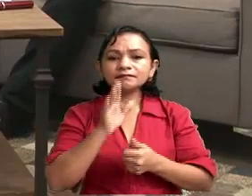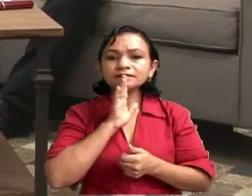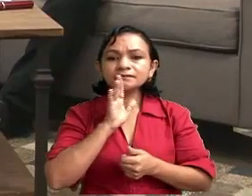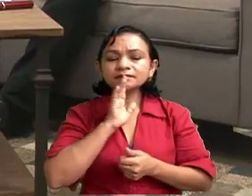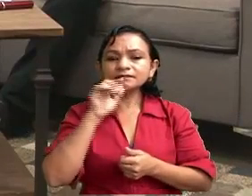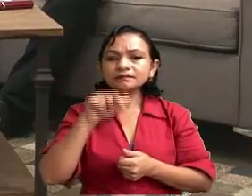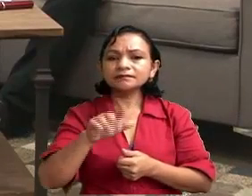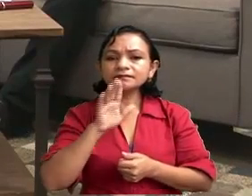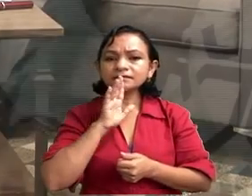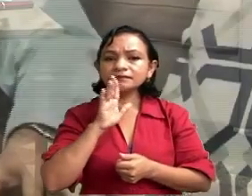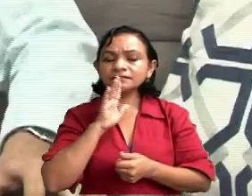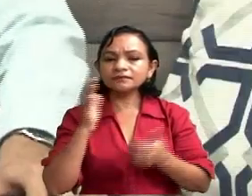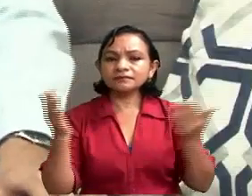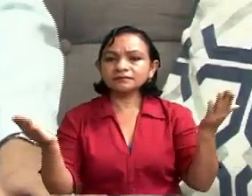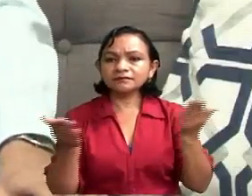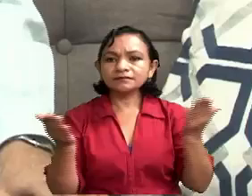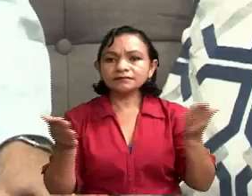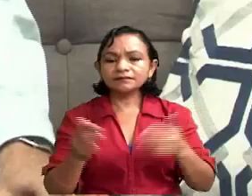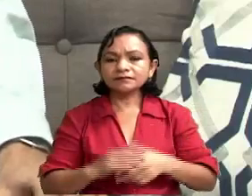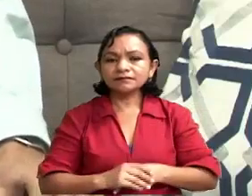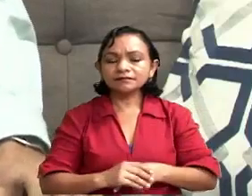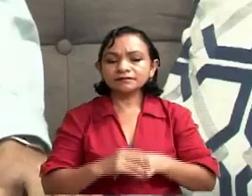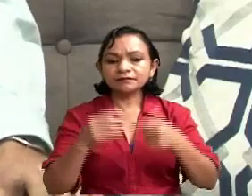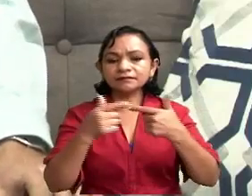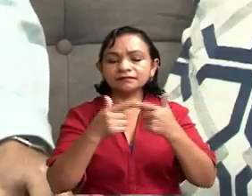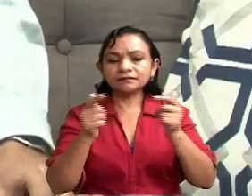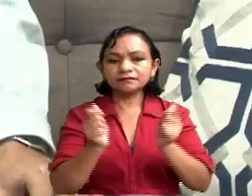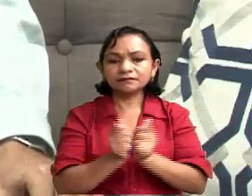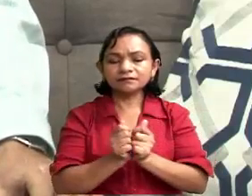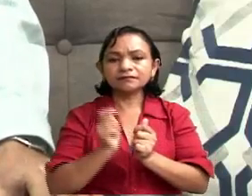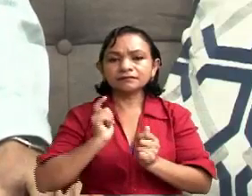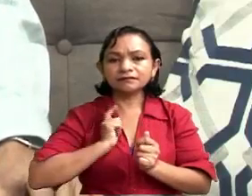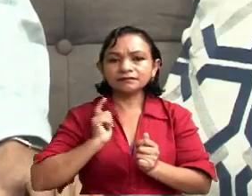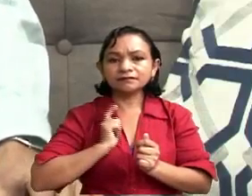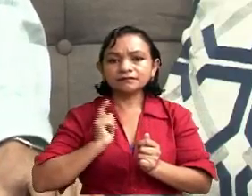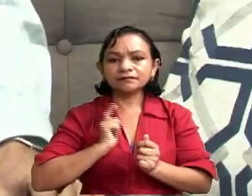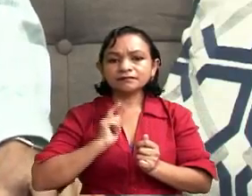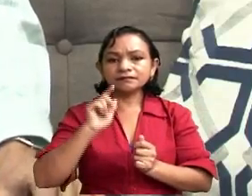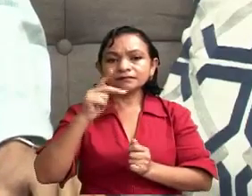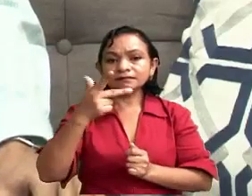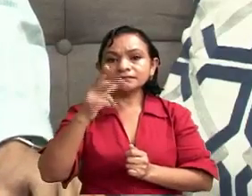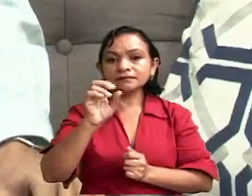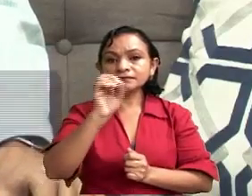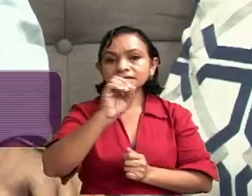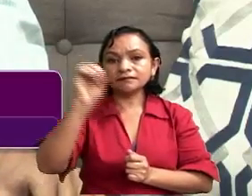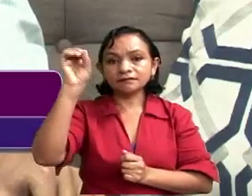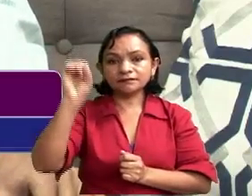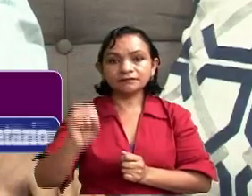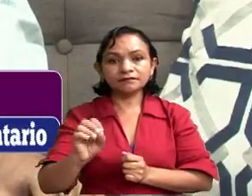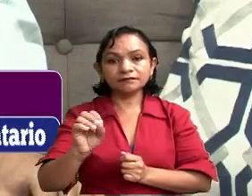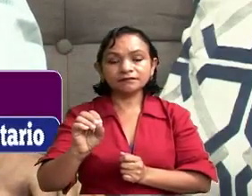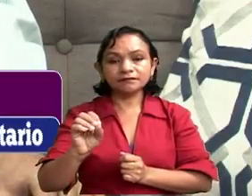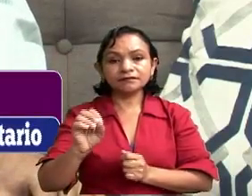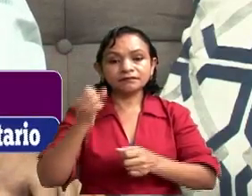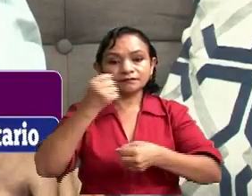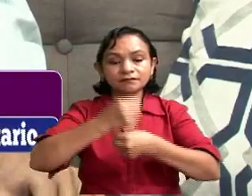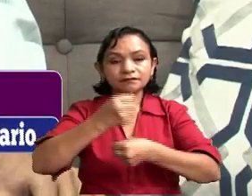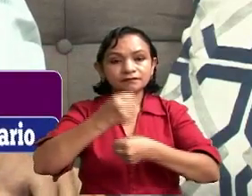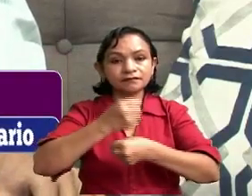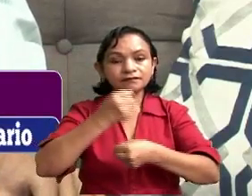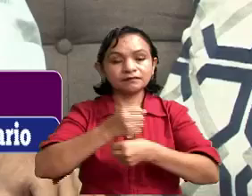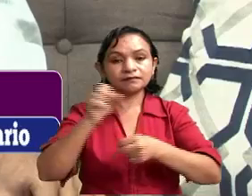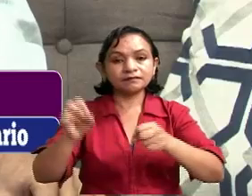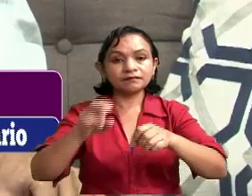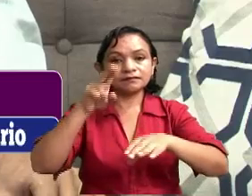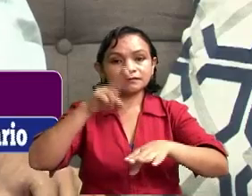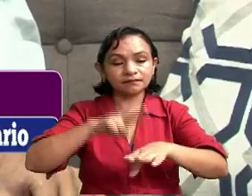hablando de que en este sector descansa el 80% del empleo